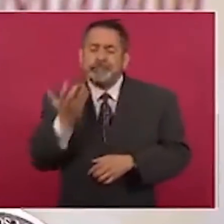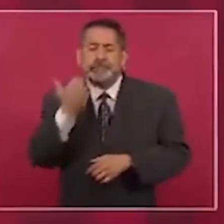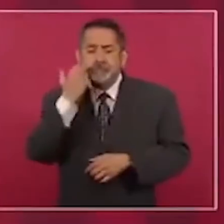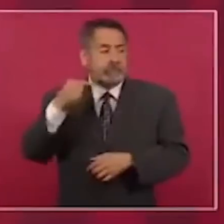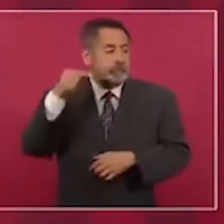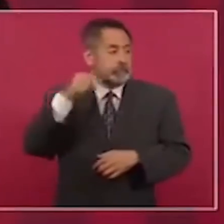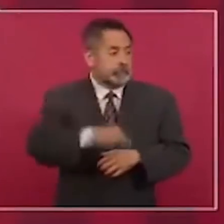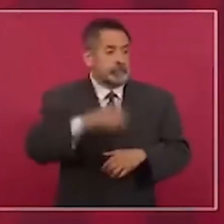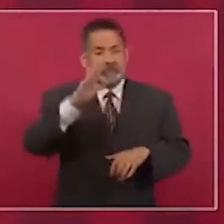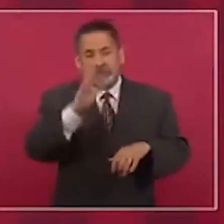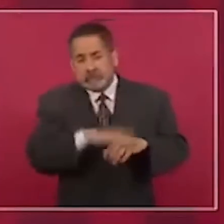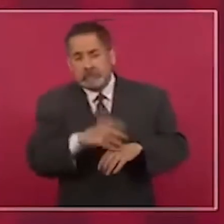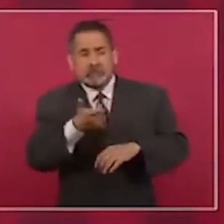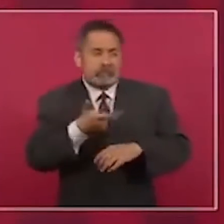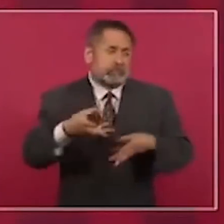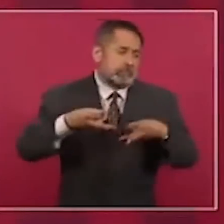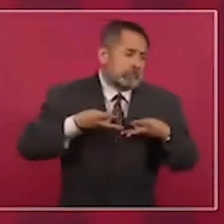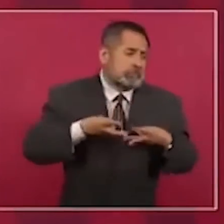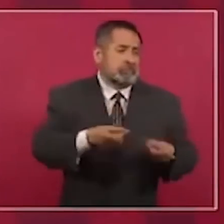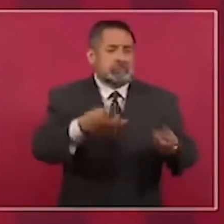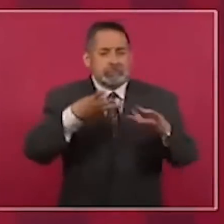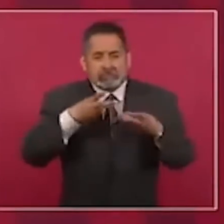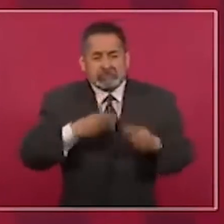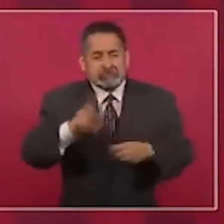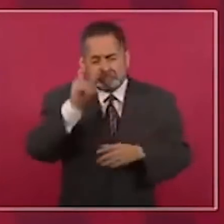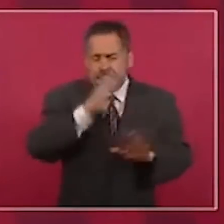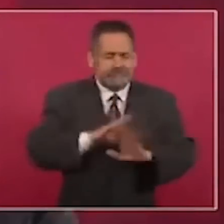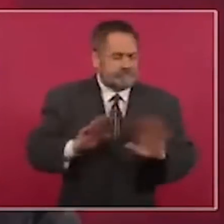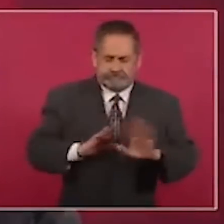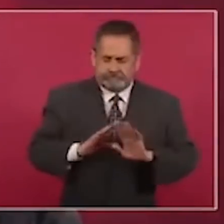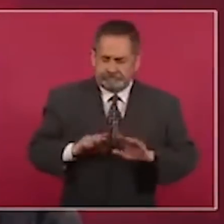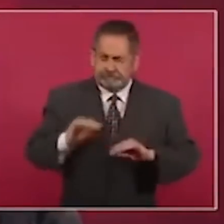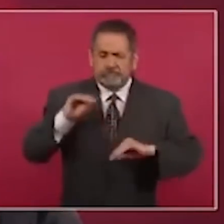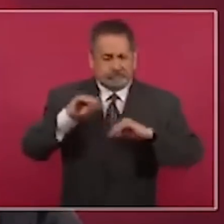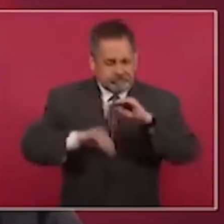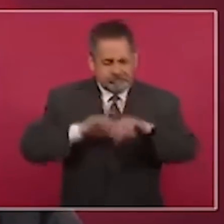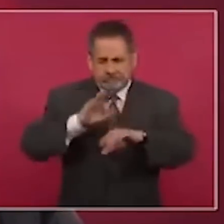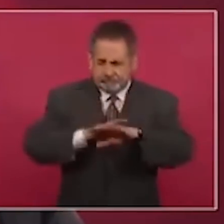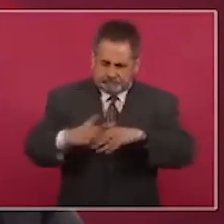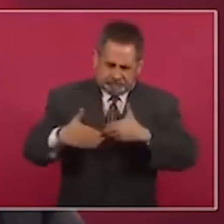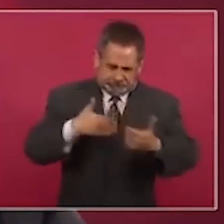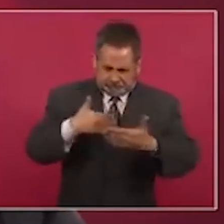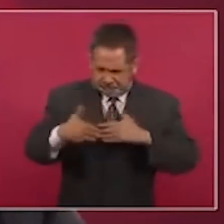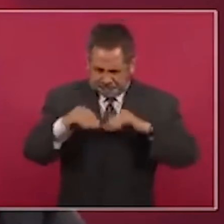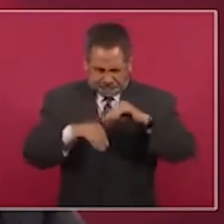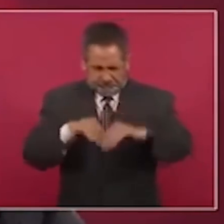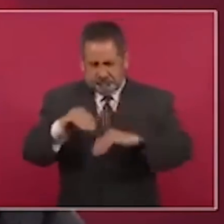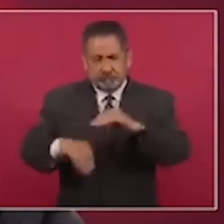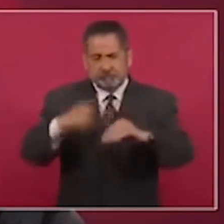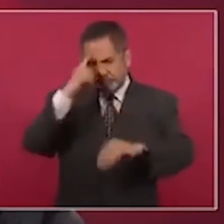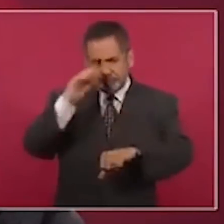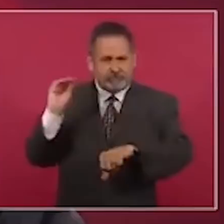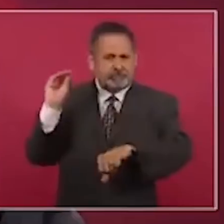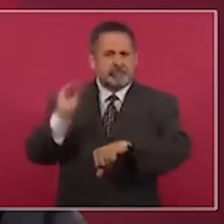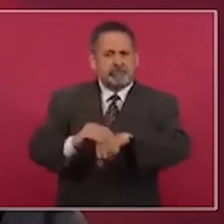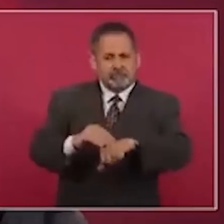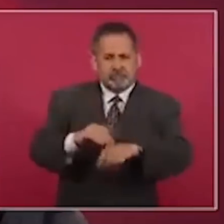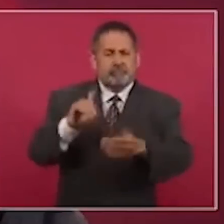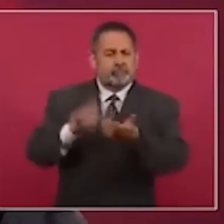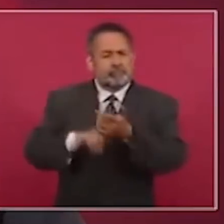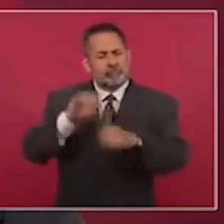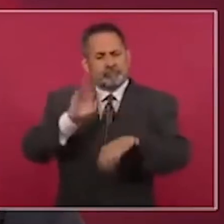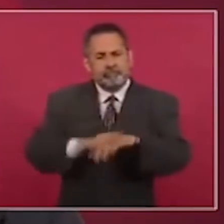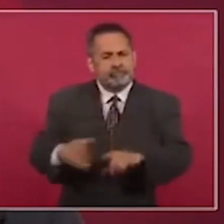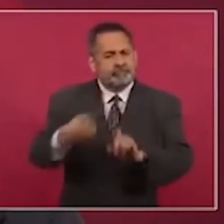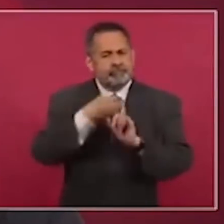más caros del mundo y habrá procedimientos modernos para finalmente que se instaure, se